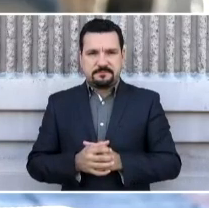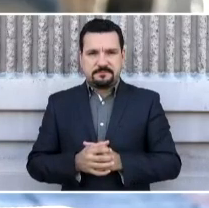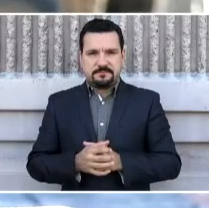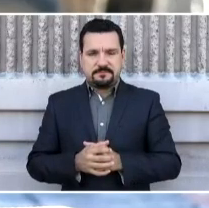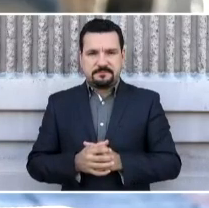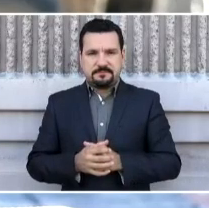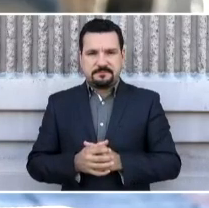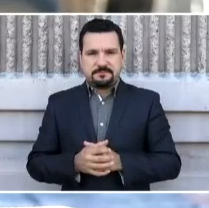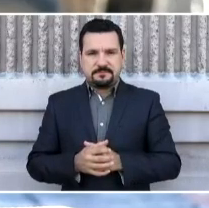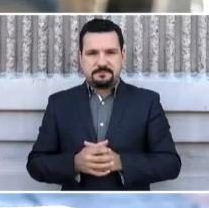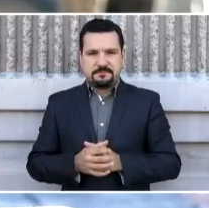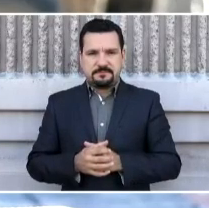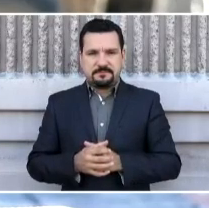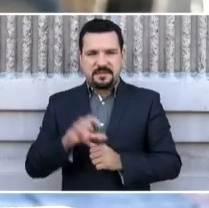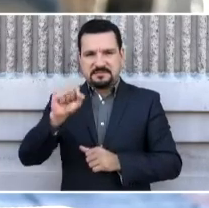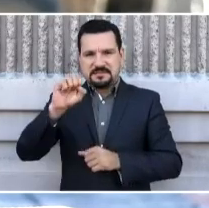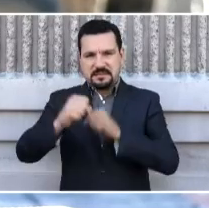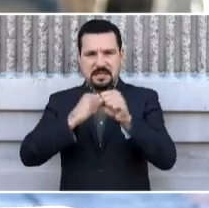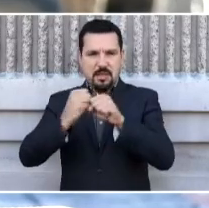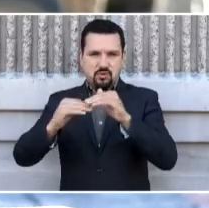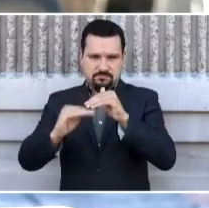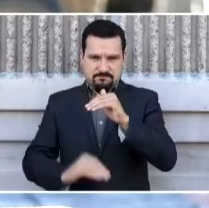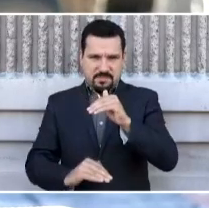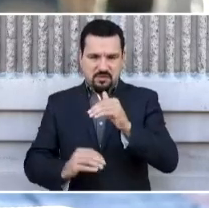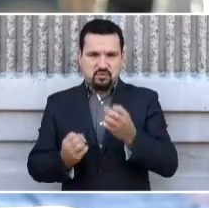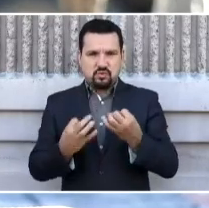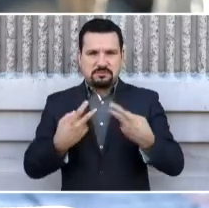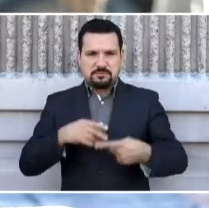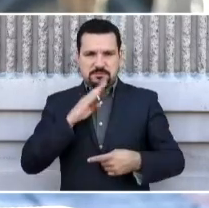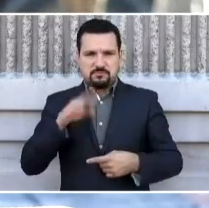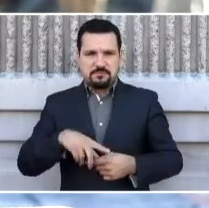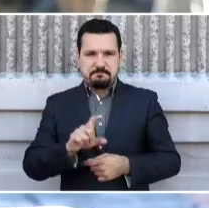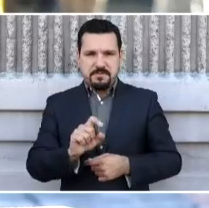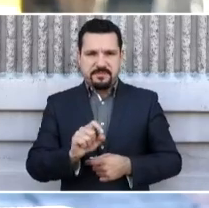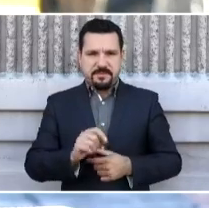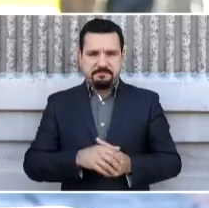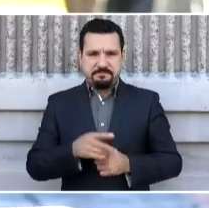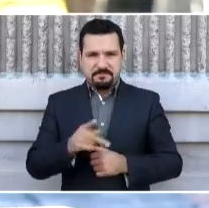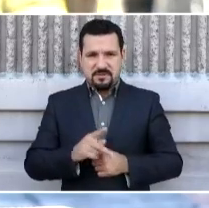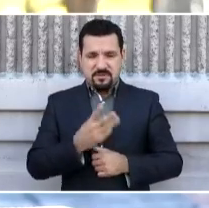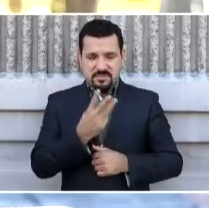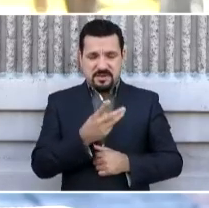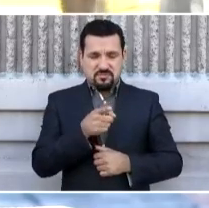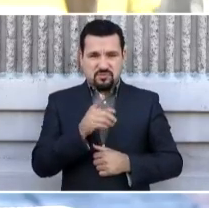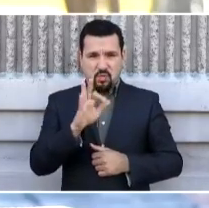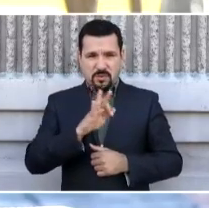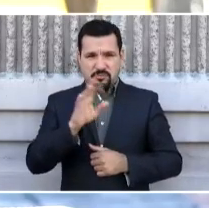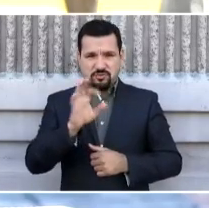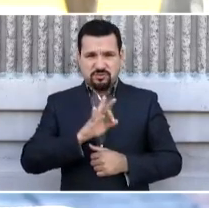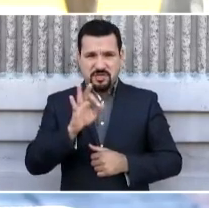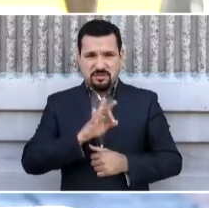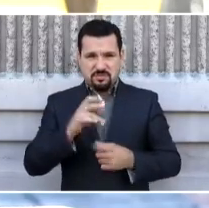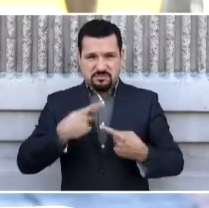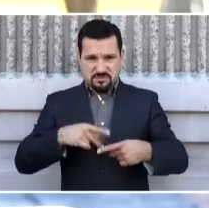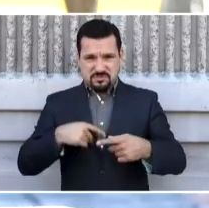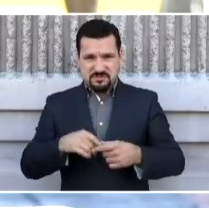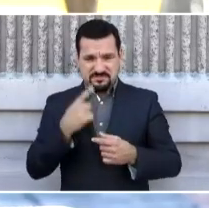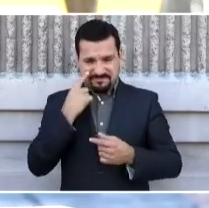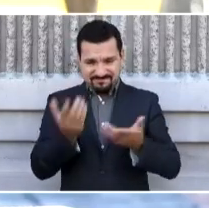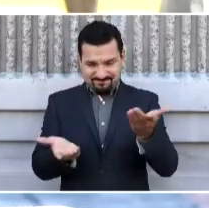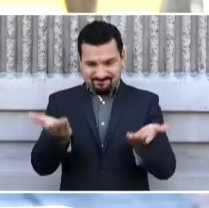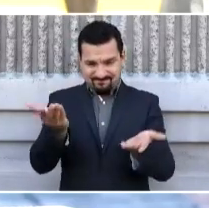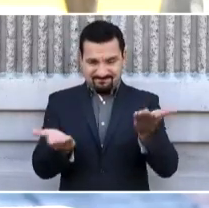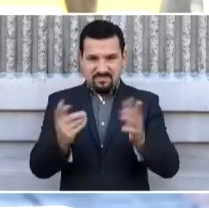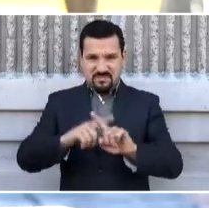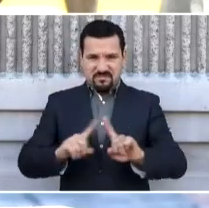Y mientras en los menores de 60 años han muerto 20 personas, pero la letalidad es de 3.4%. Vean ustedes la diferencia